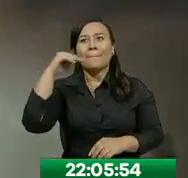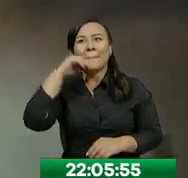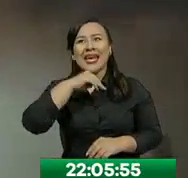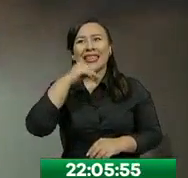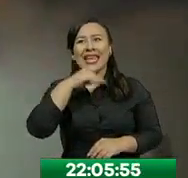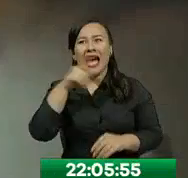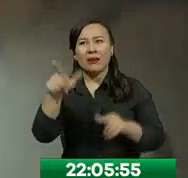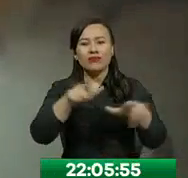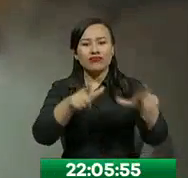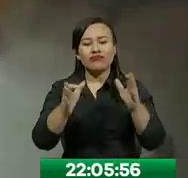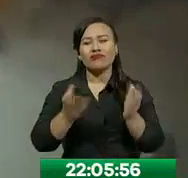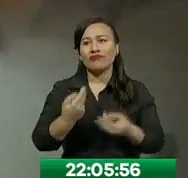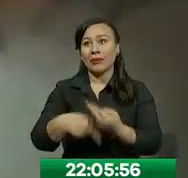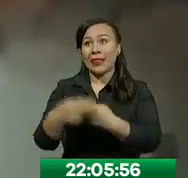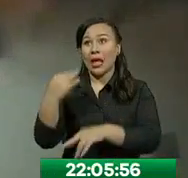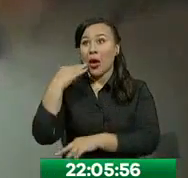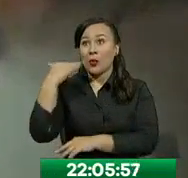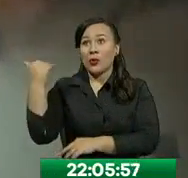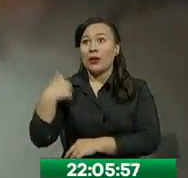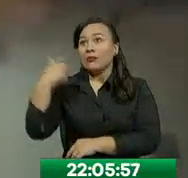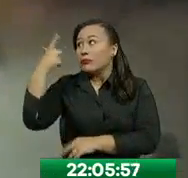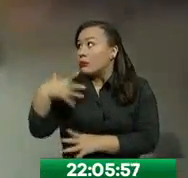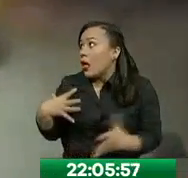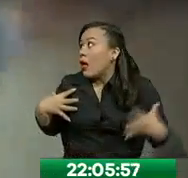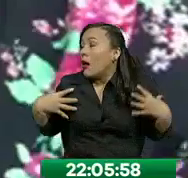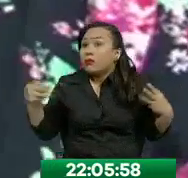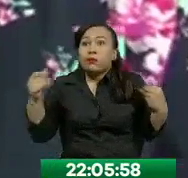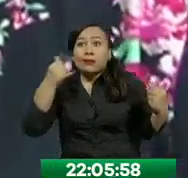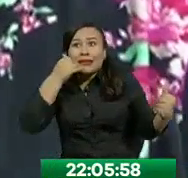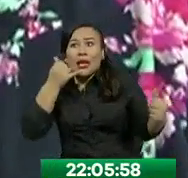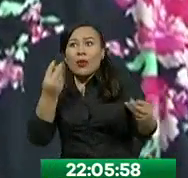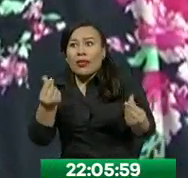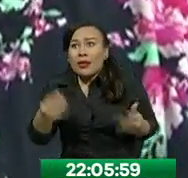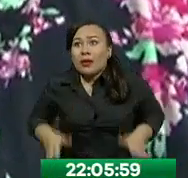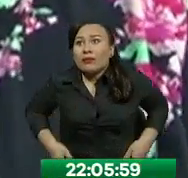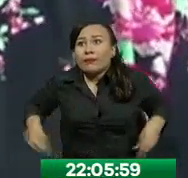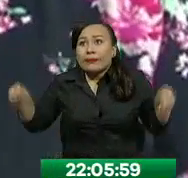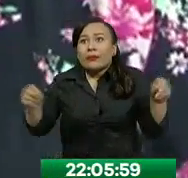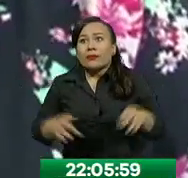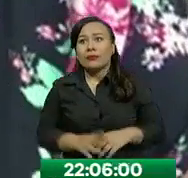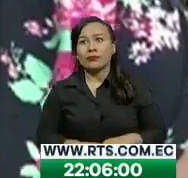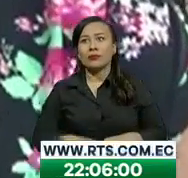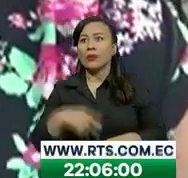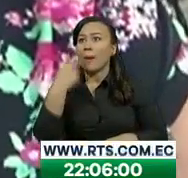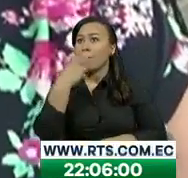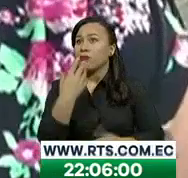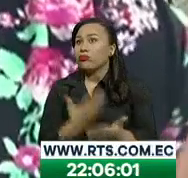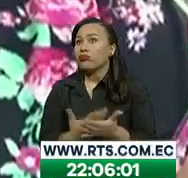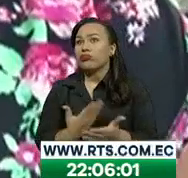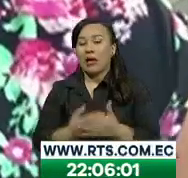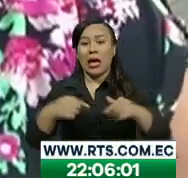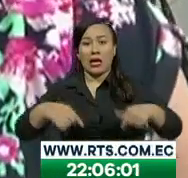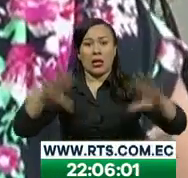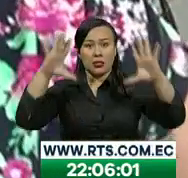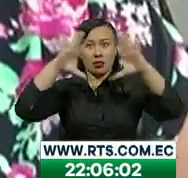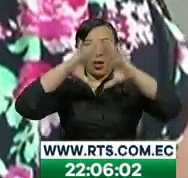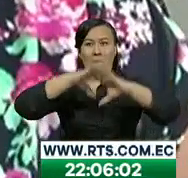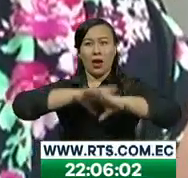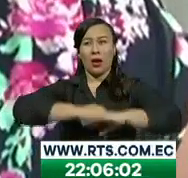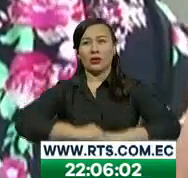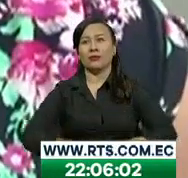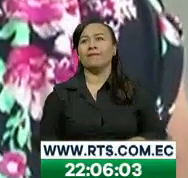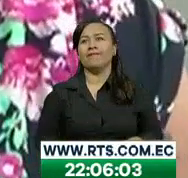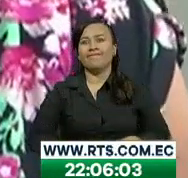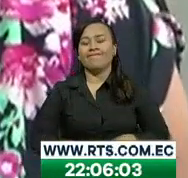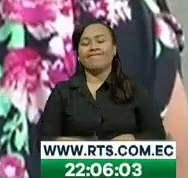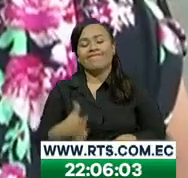Las víctimas fueron desvalijadas de sus pertenencias personales. Nosotros cerramos de lunes a jueves a las 11 de la noche y lastimosamente